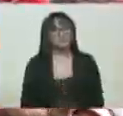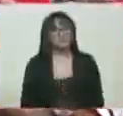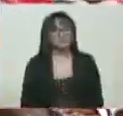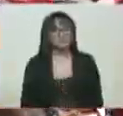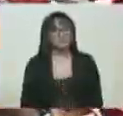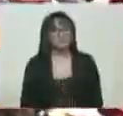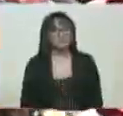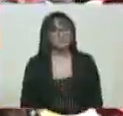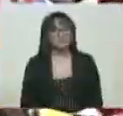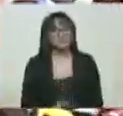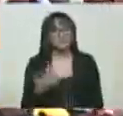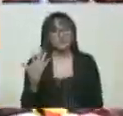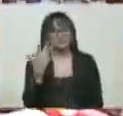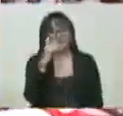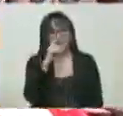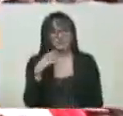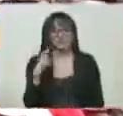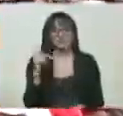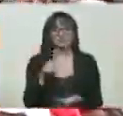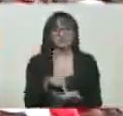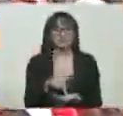Yo vine hace 5 años,